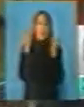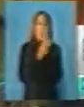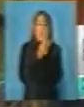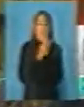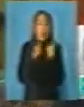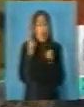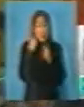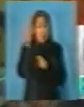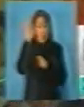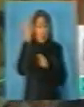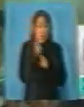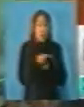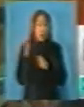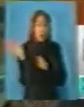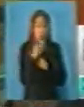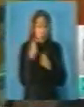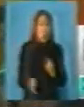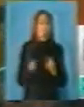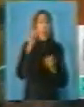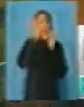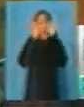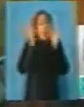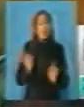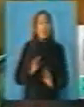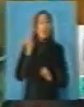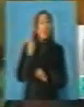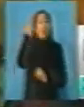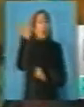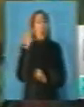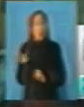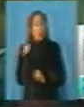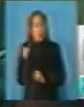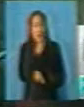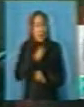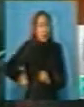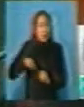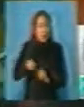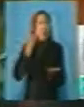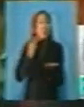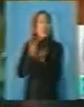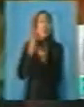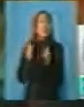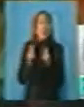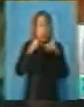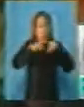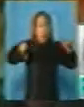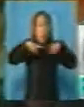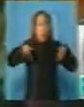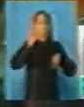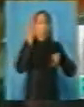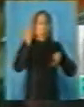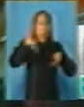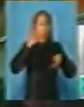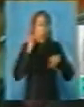Estado de Estado Parlamentario, el proyecto del Ejecutivo, donde solicita la emisión de bonos para,